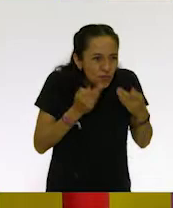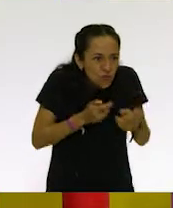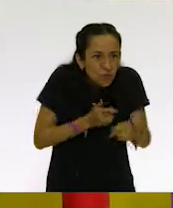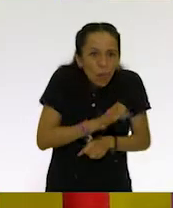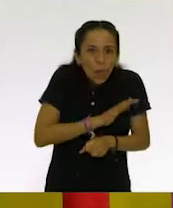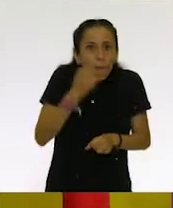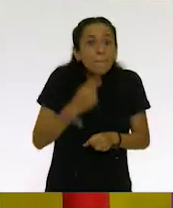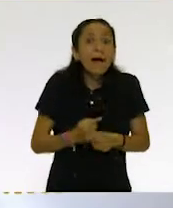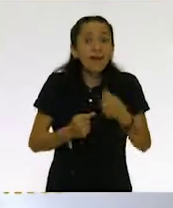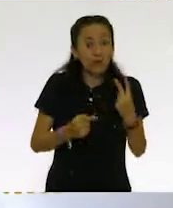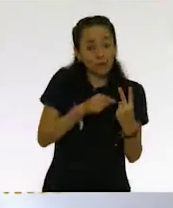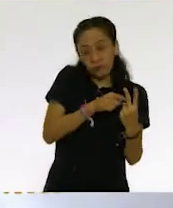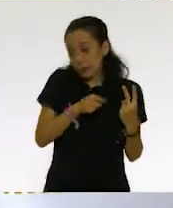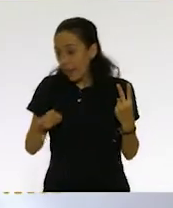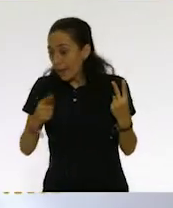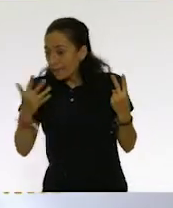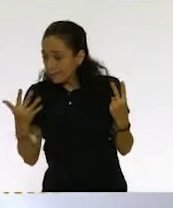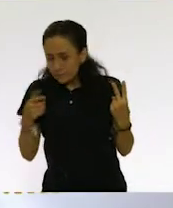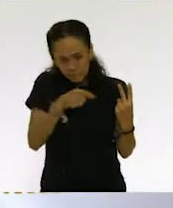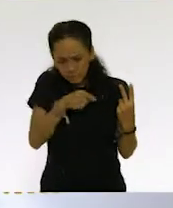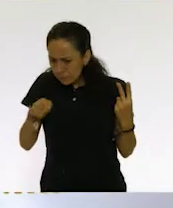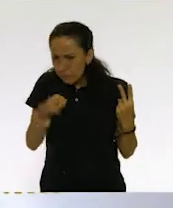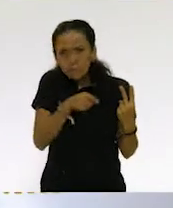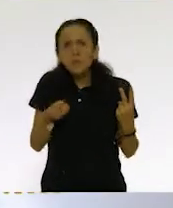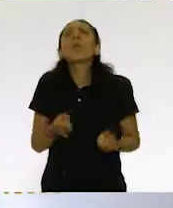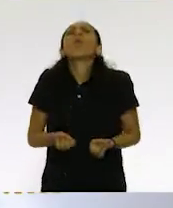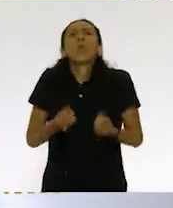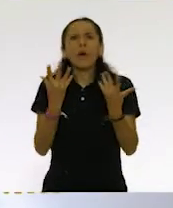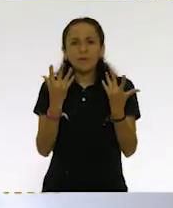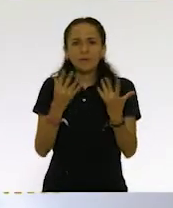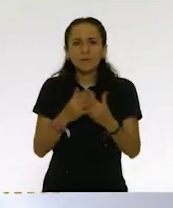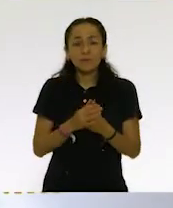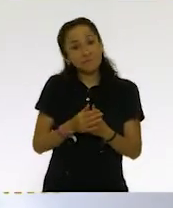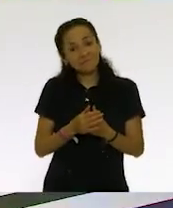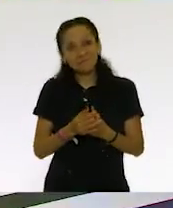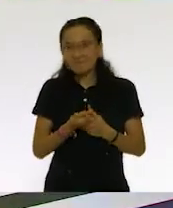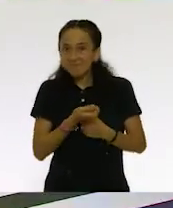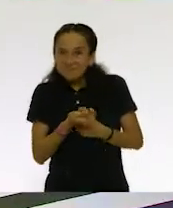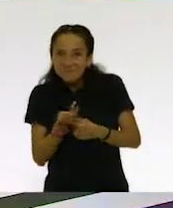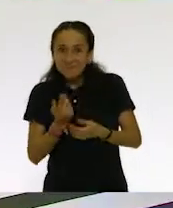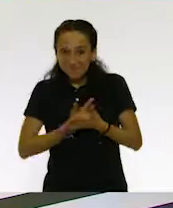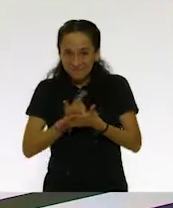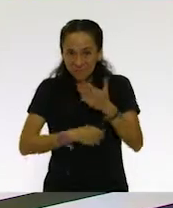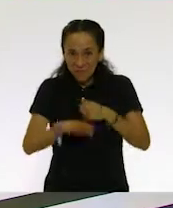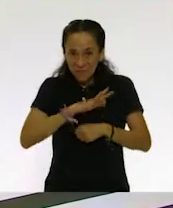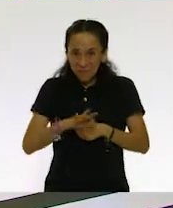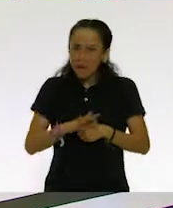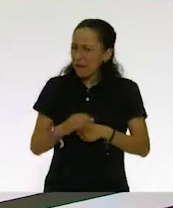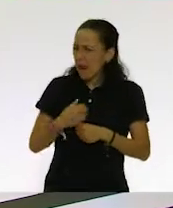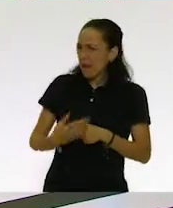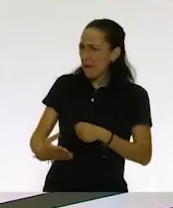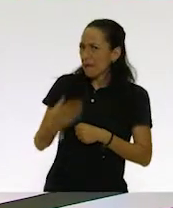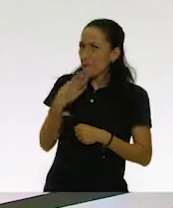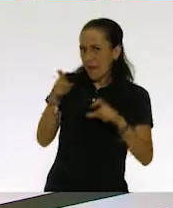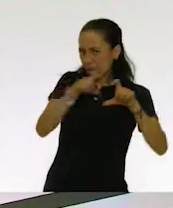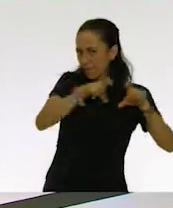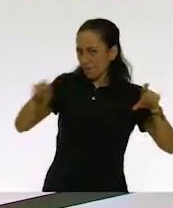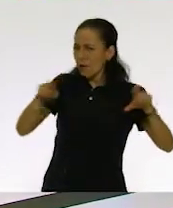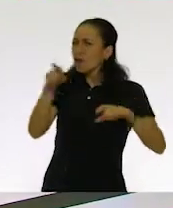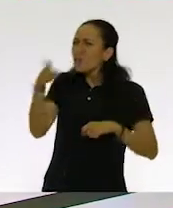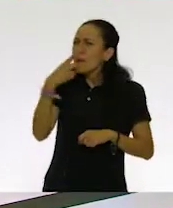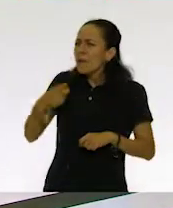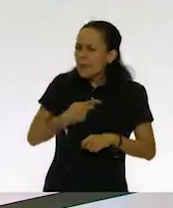contar? Me parece muy bien. Entonces, ya tenemos aquí nuevamente nuestra banda numérica. Tú dices que estás en el